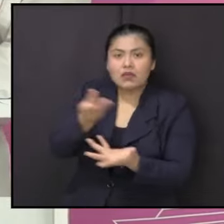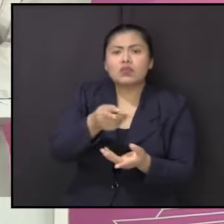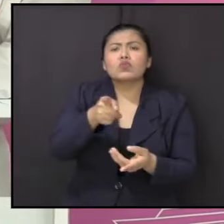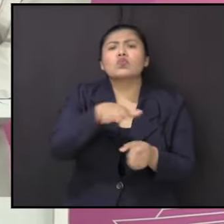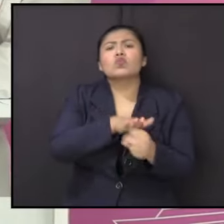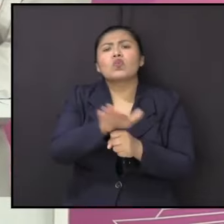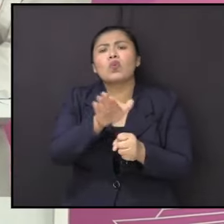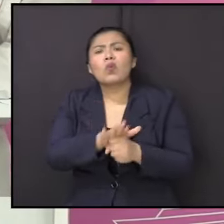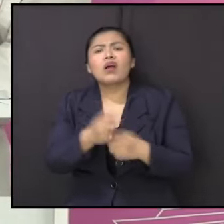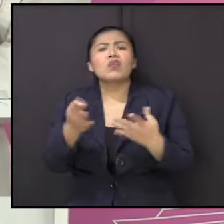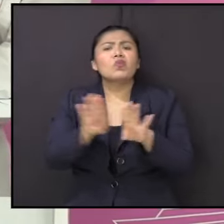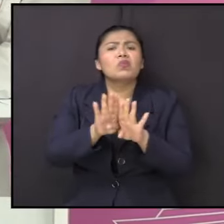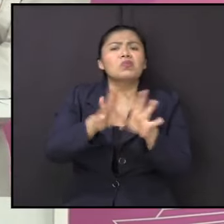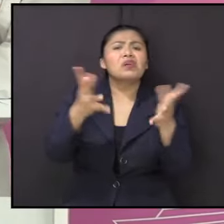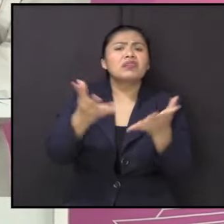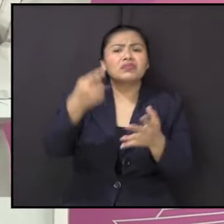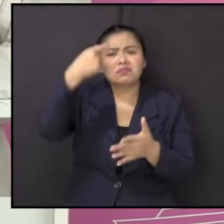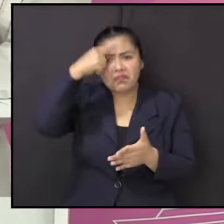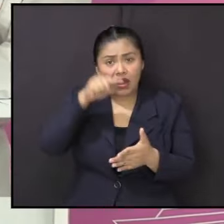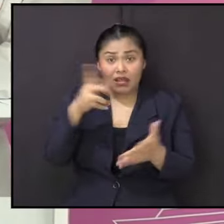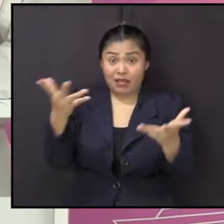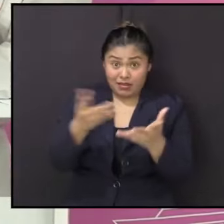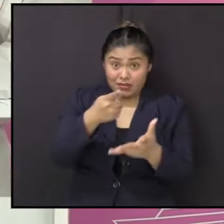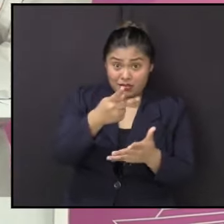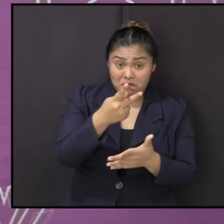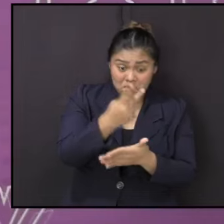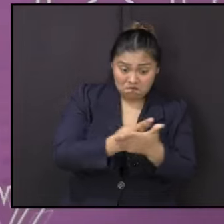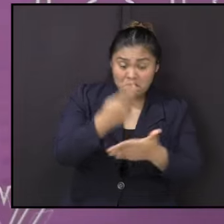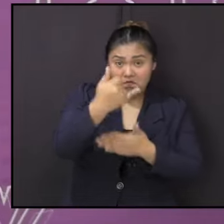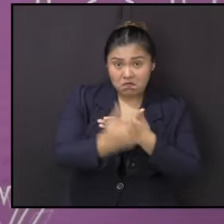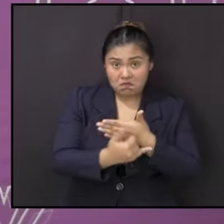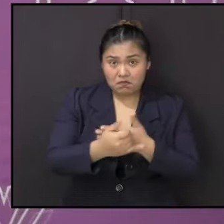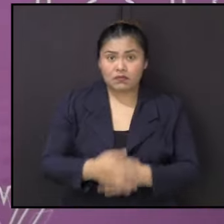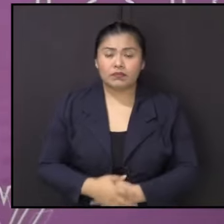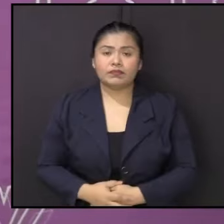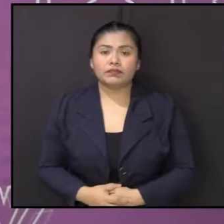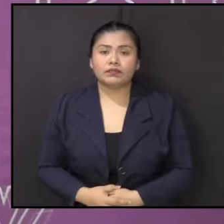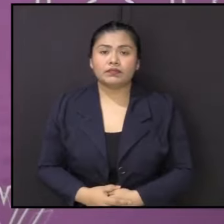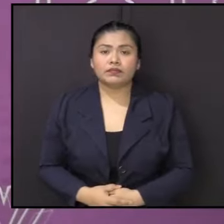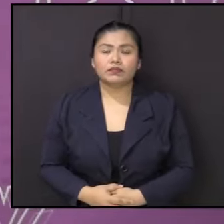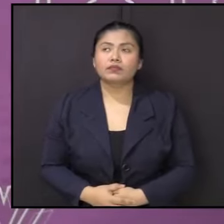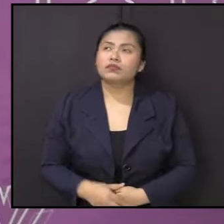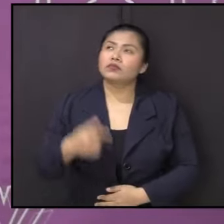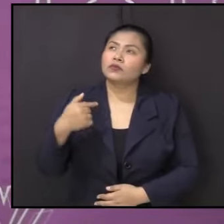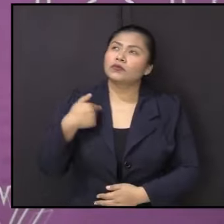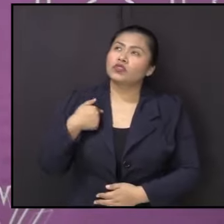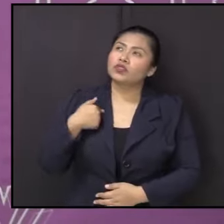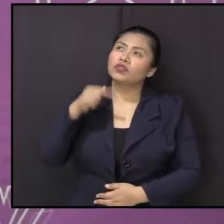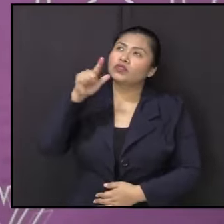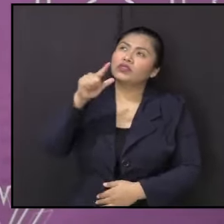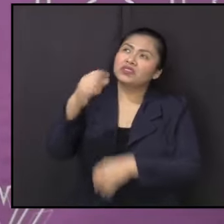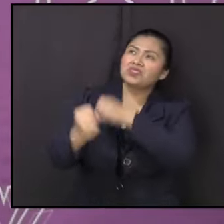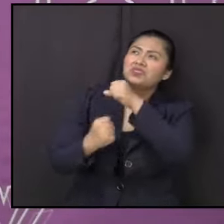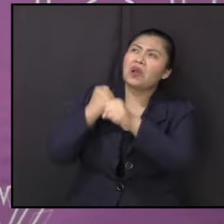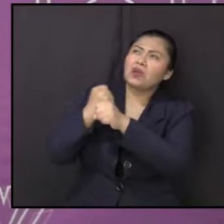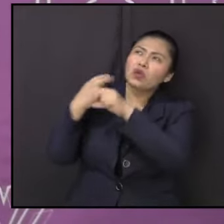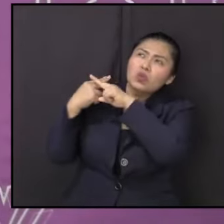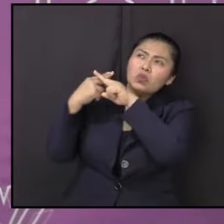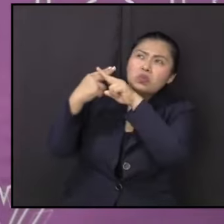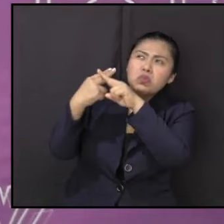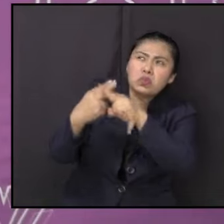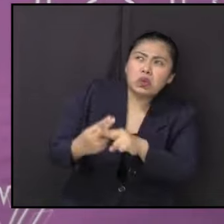poder realizar los proyectos que usted comenta? Con mucho gusto. Tengo casi 17 años de experiencia en conseguir